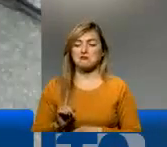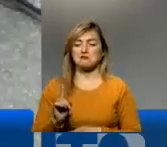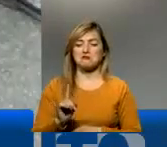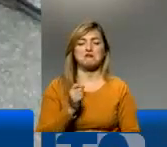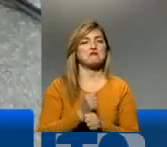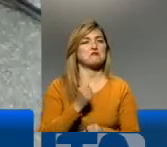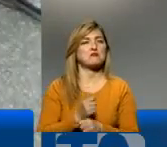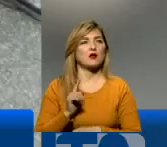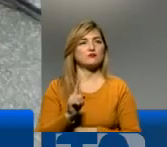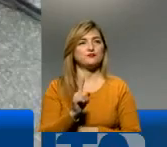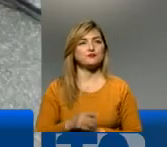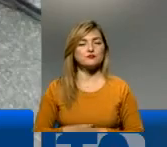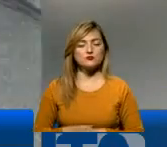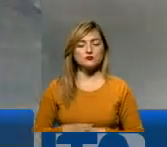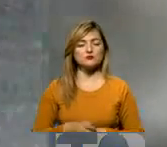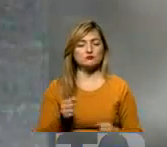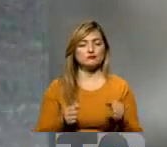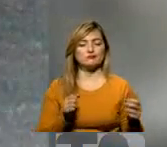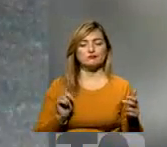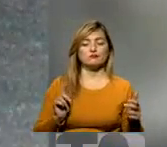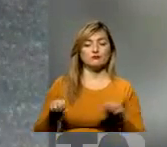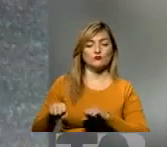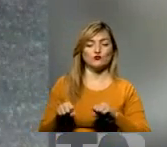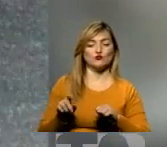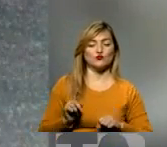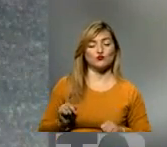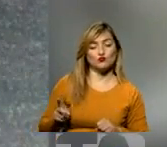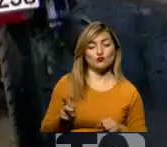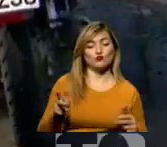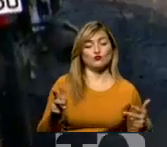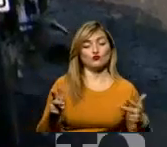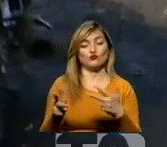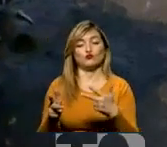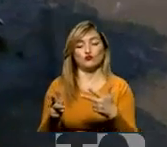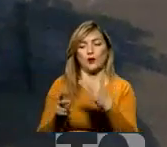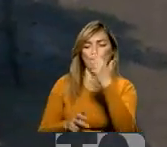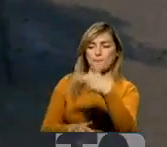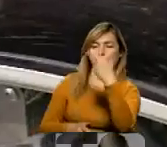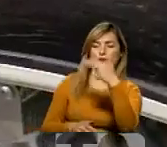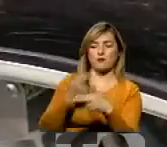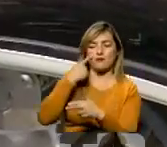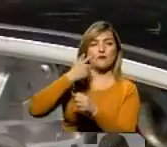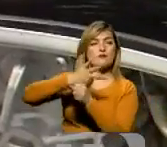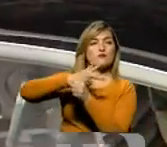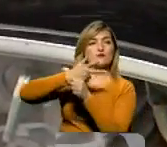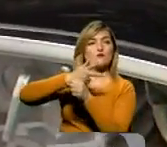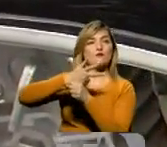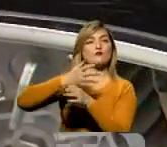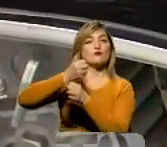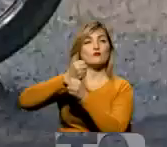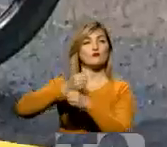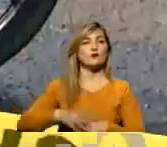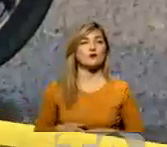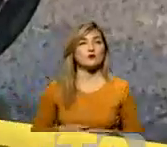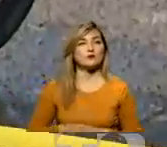trabajo. Él fue interceptado por una camioneta y recibió varios disparos. Aún se analizan videos de cámaras de seguridad